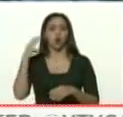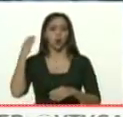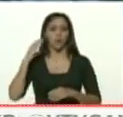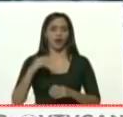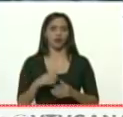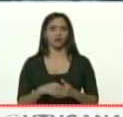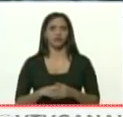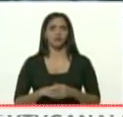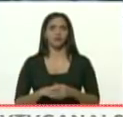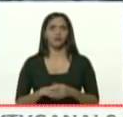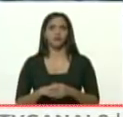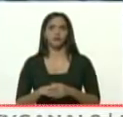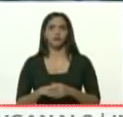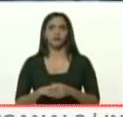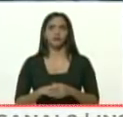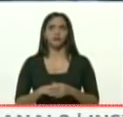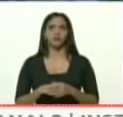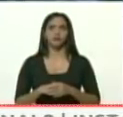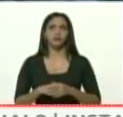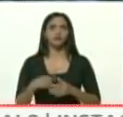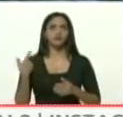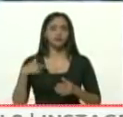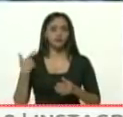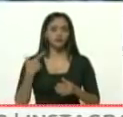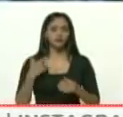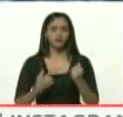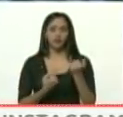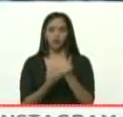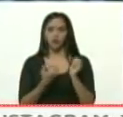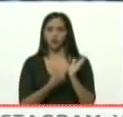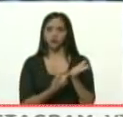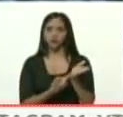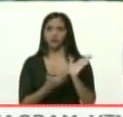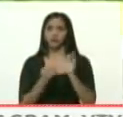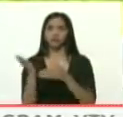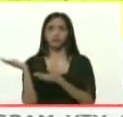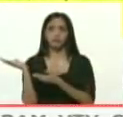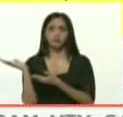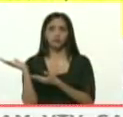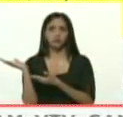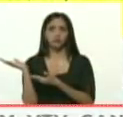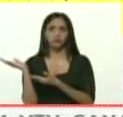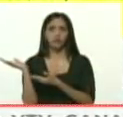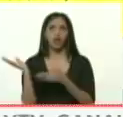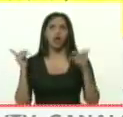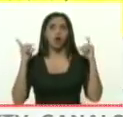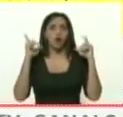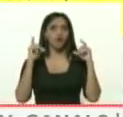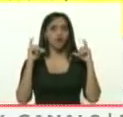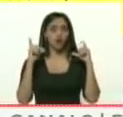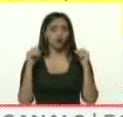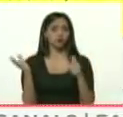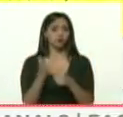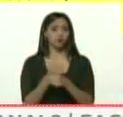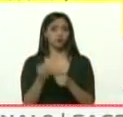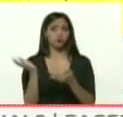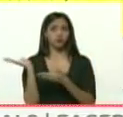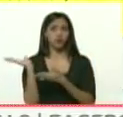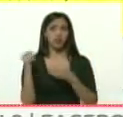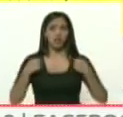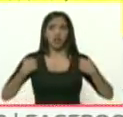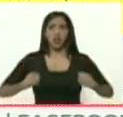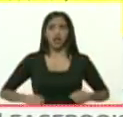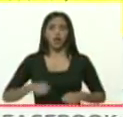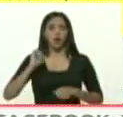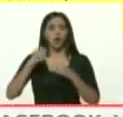del buena información de alias Vaquita. Y fue uno de los que se tomó fotografía con Juan Guaidó. Y dice que la vestimenta que usa